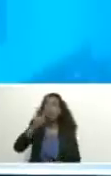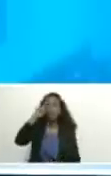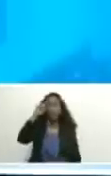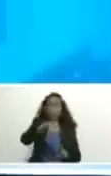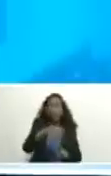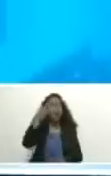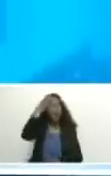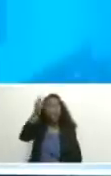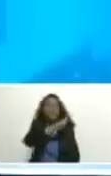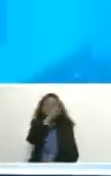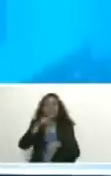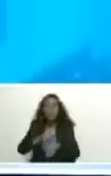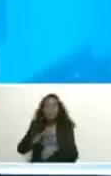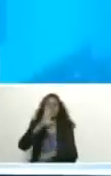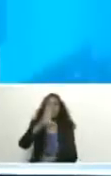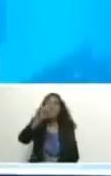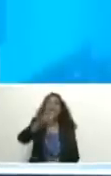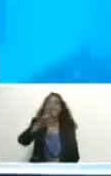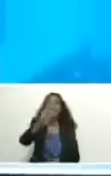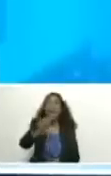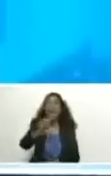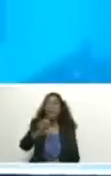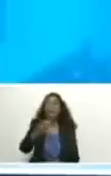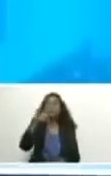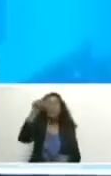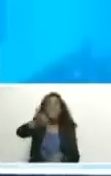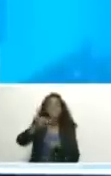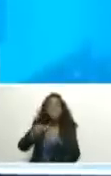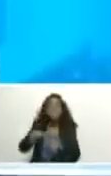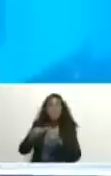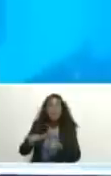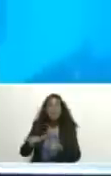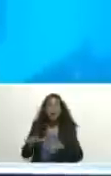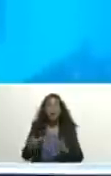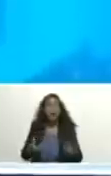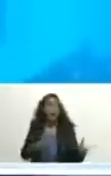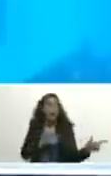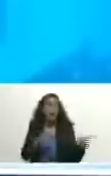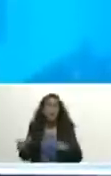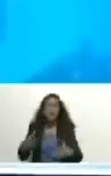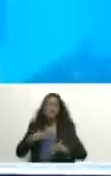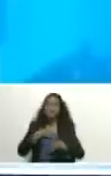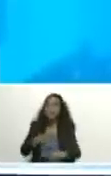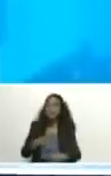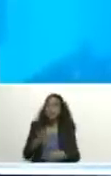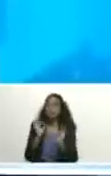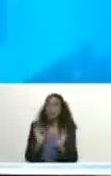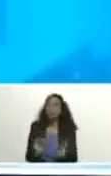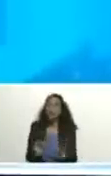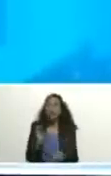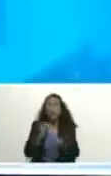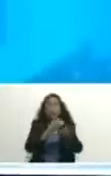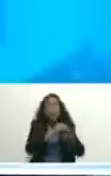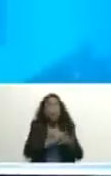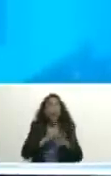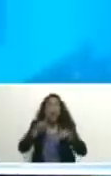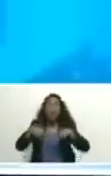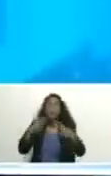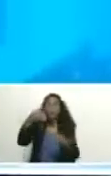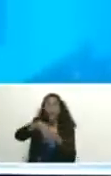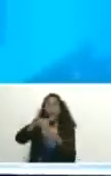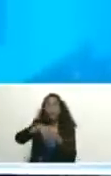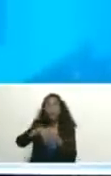al Consejo Nacional Electoral para que el Consejo Nacional Electoral, activada la iniciativa legislativa de convocatoria del referendo